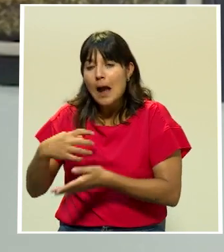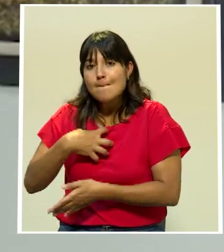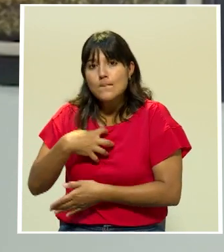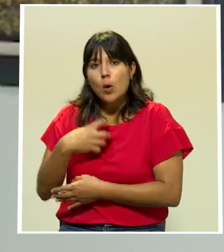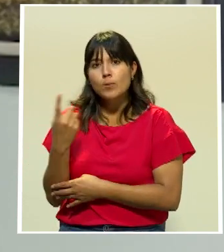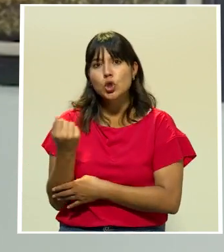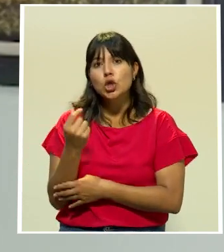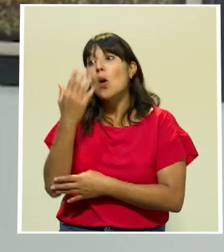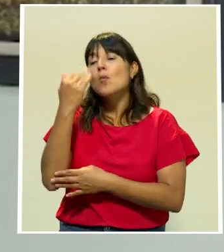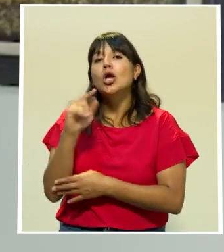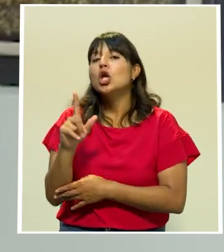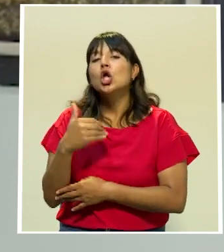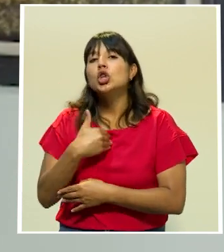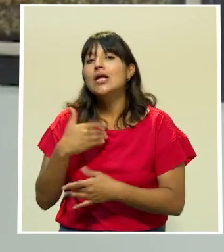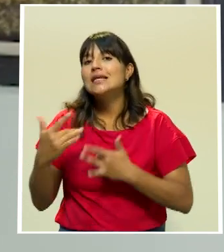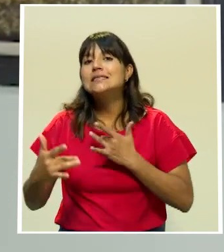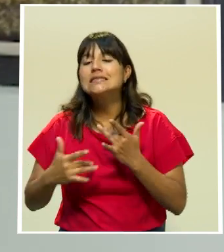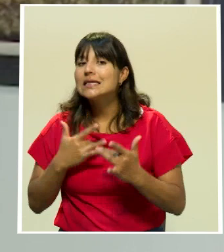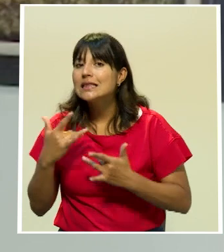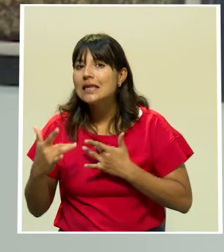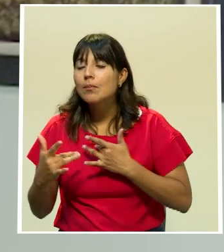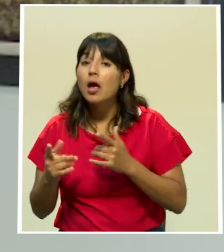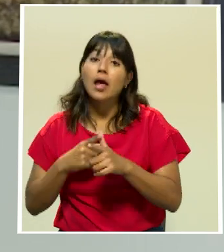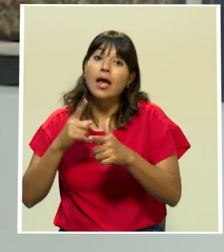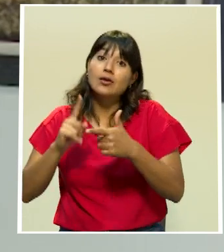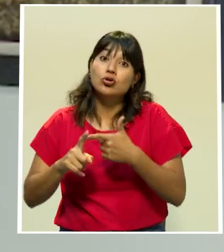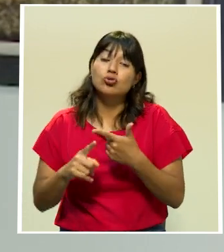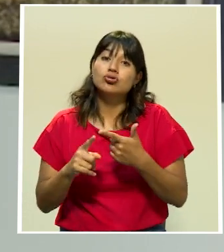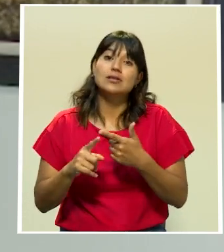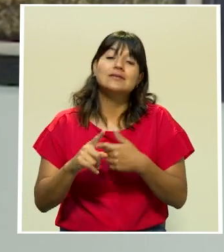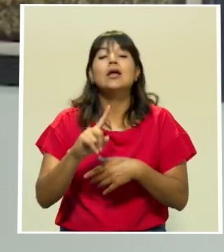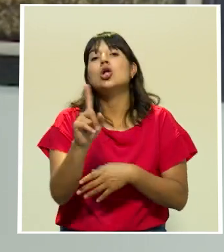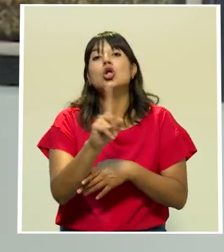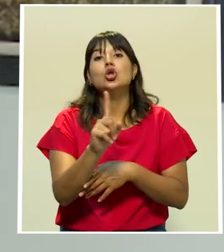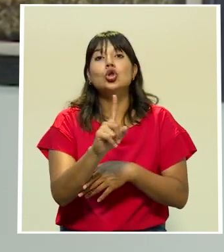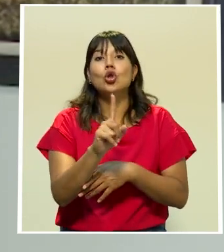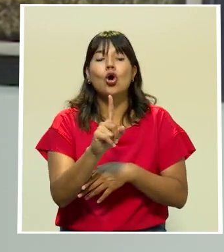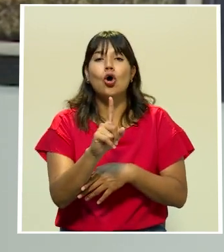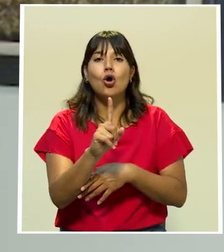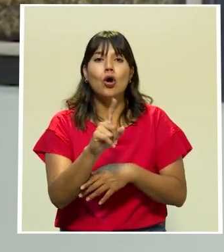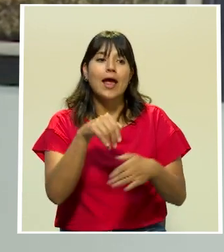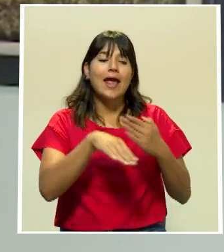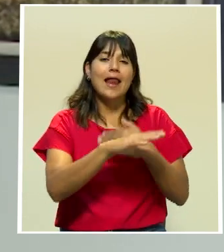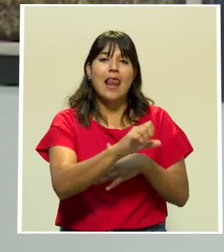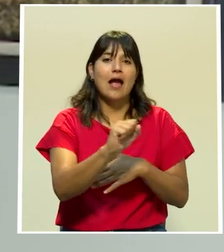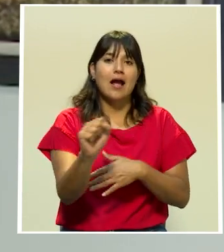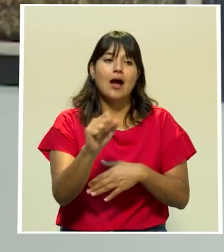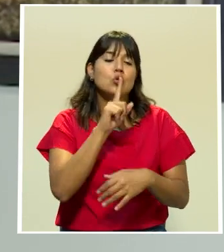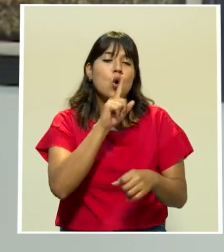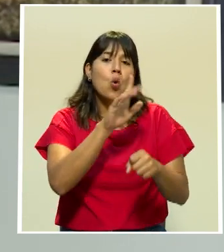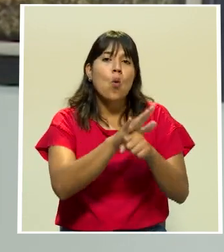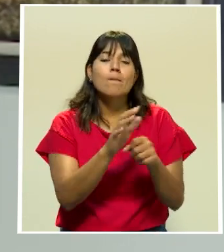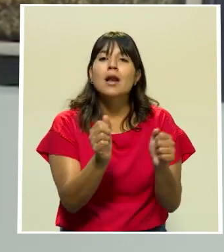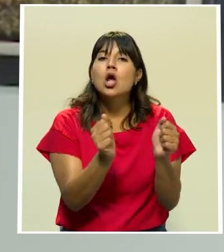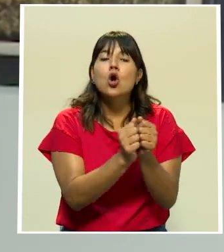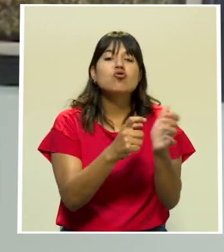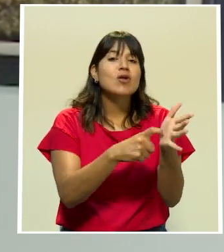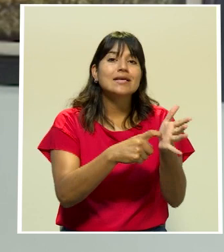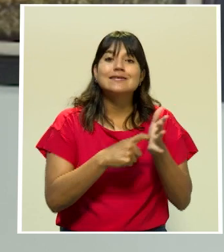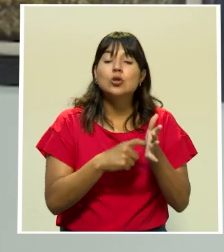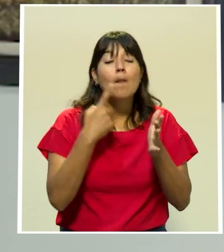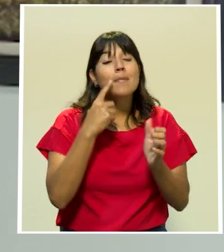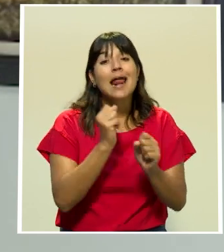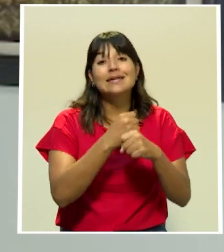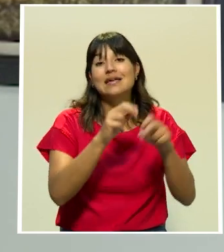encuentran asintomáticos y no califican según los lineamientos de la institución. Y se llevan la sorpresa